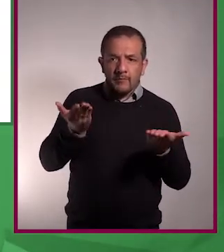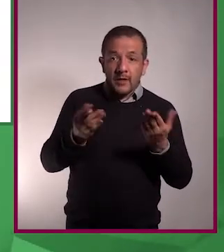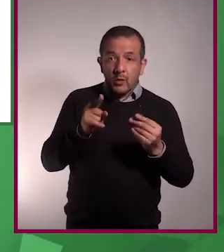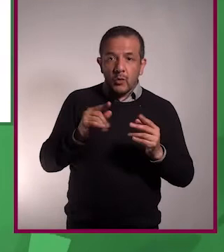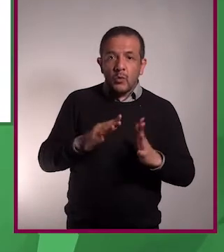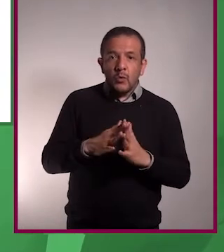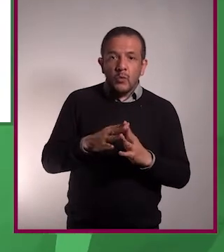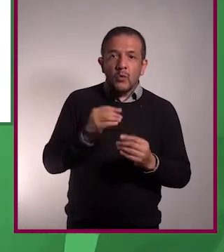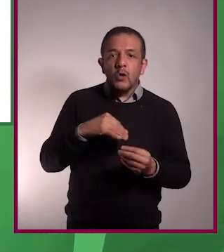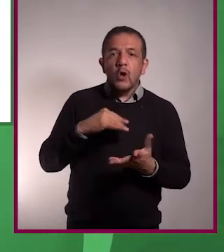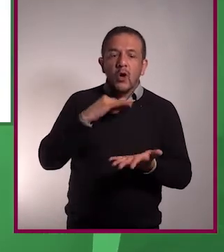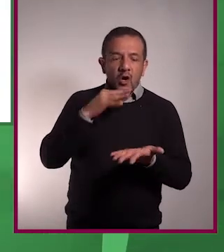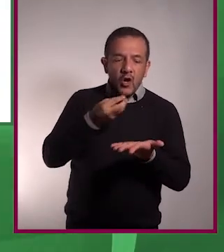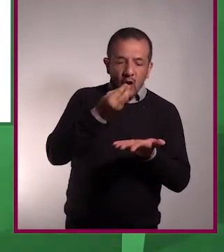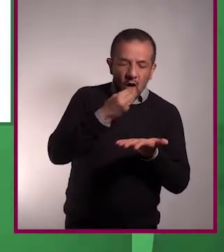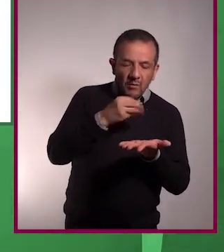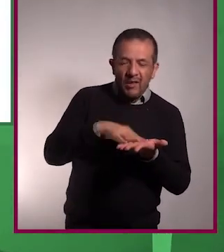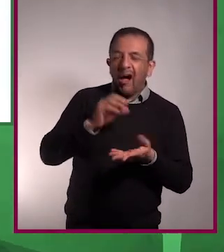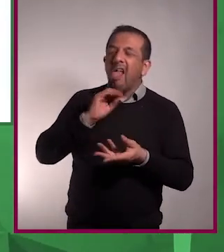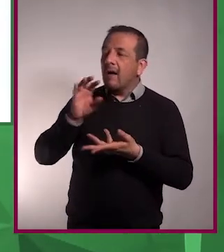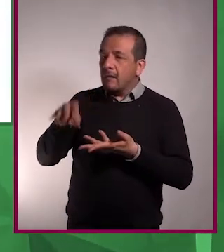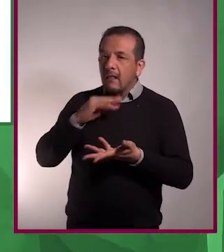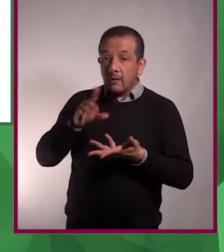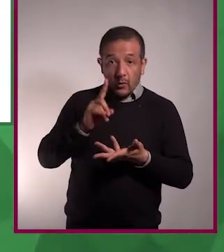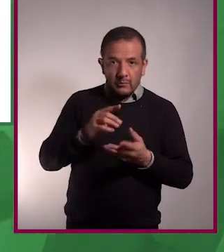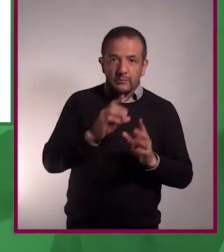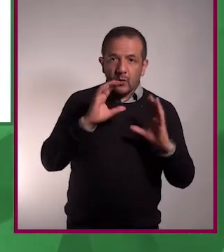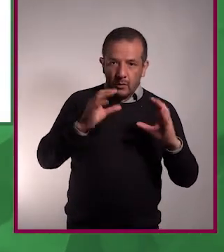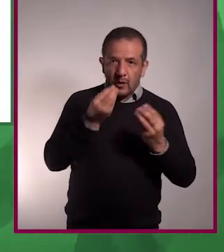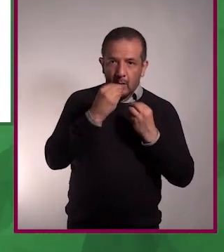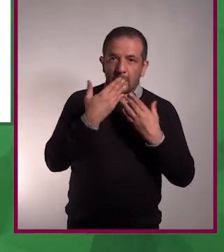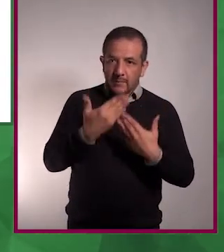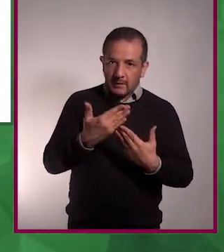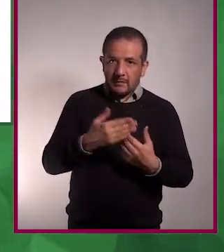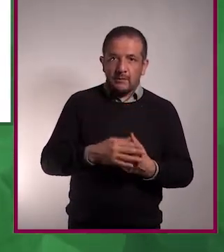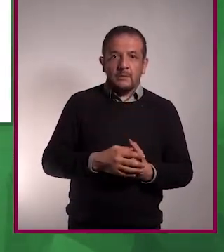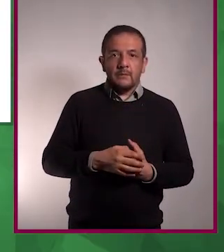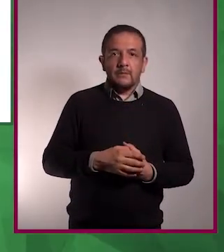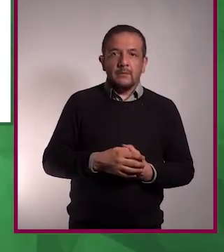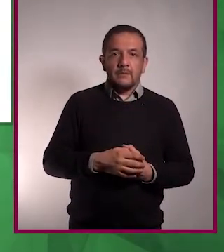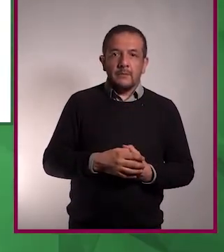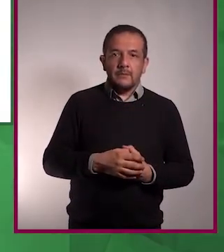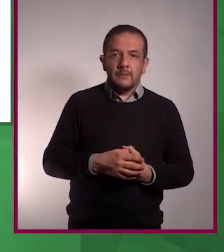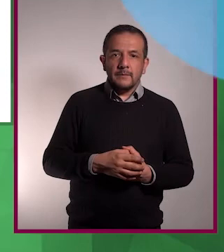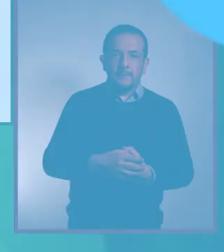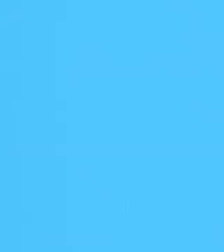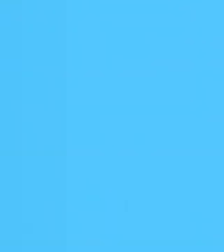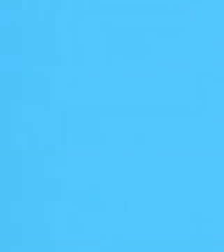equilibrada y reduzca el despilfarro de comida.